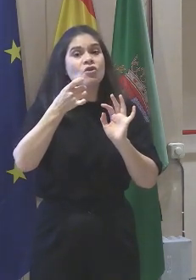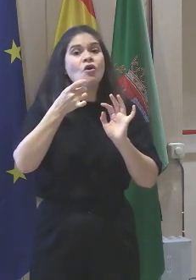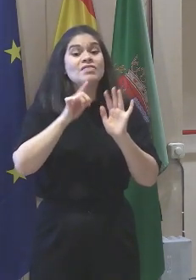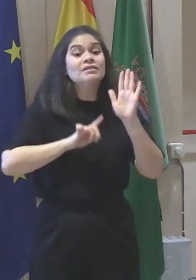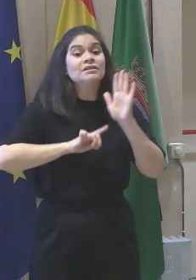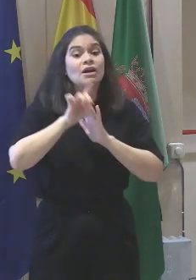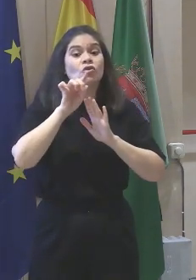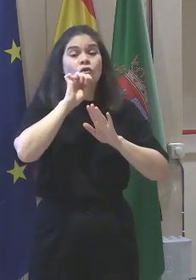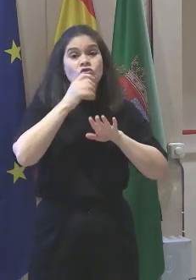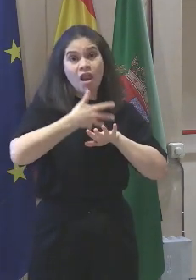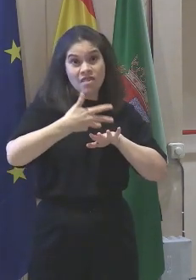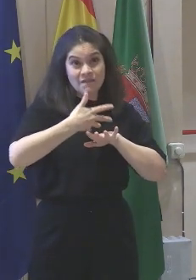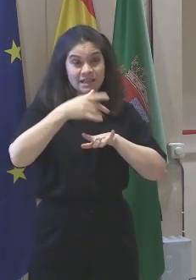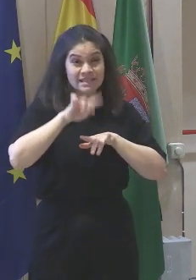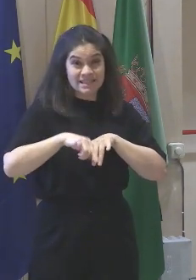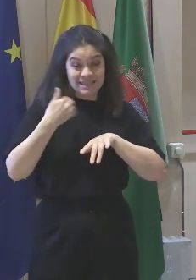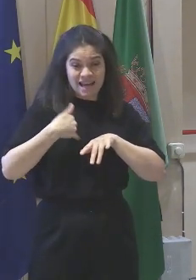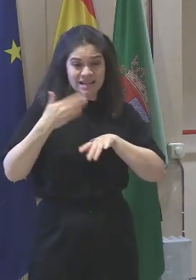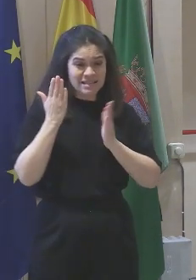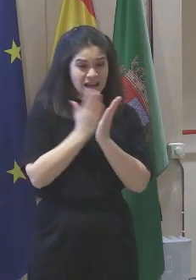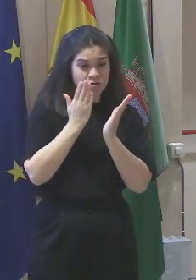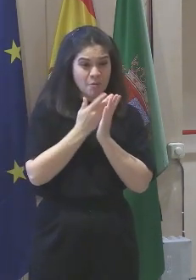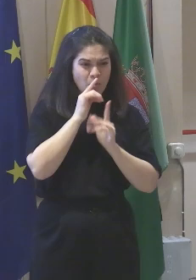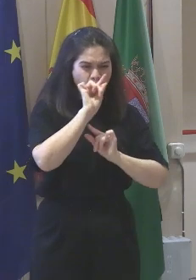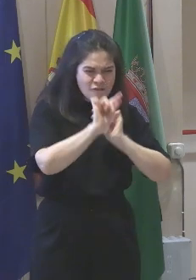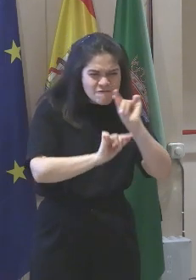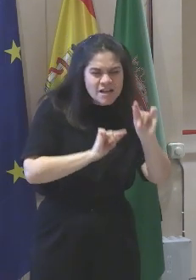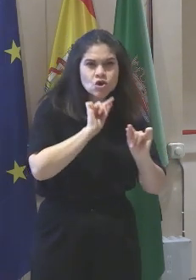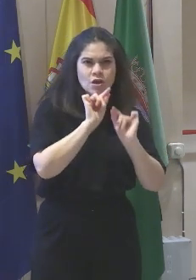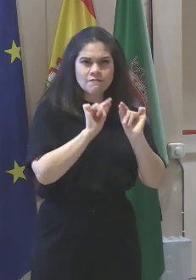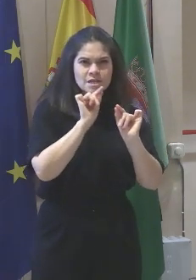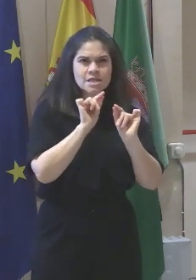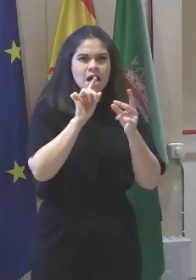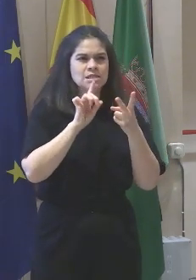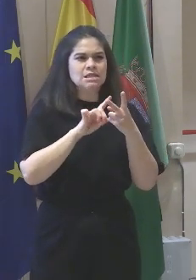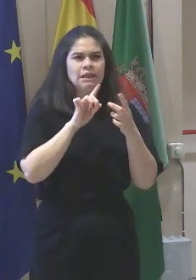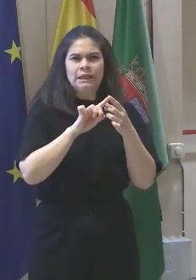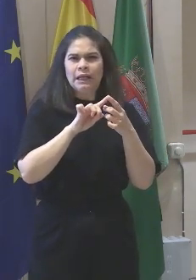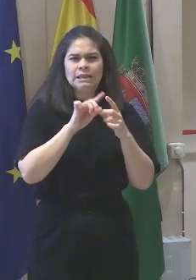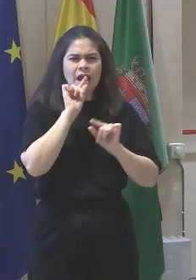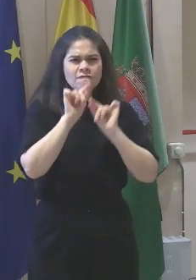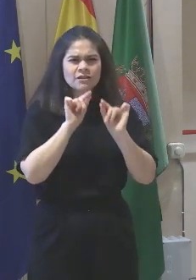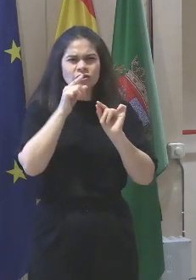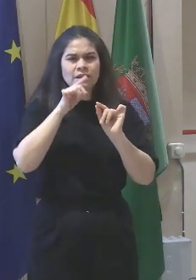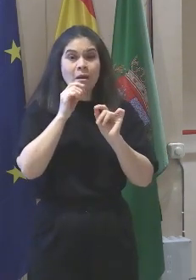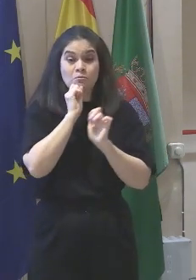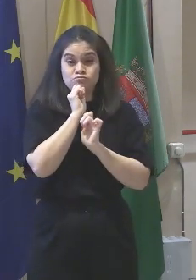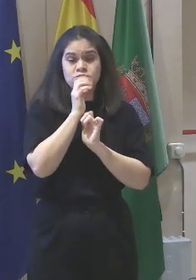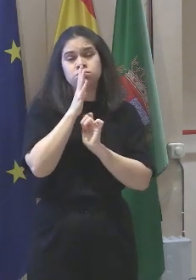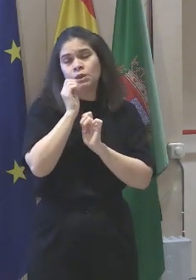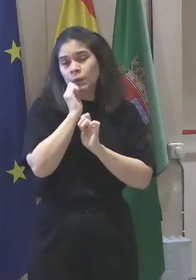diabetes. Se han estudiado infecciones víricas, el Coxsackie, las infecciones por